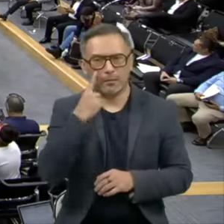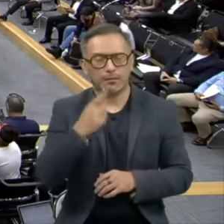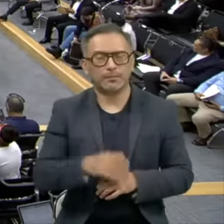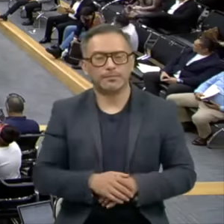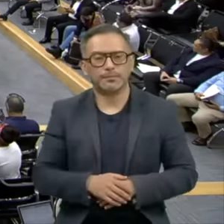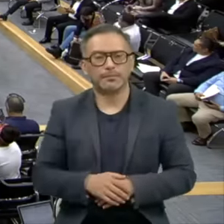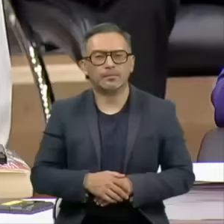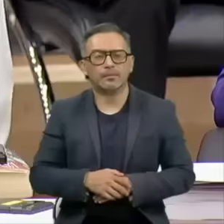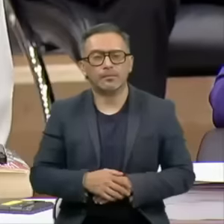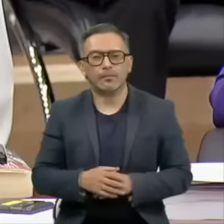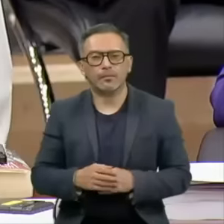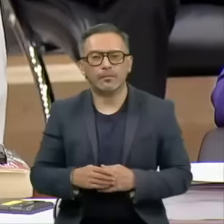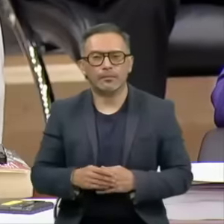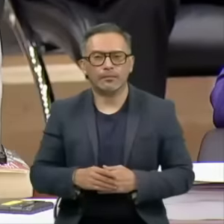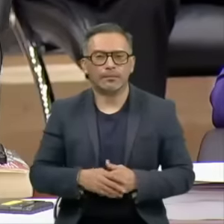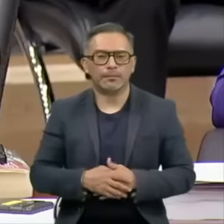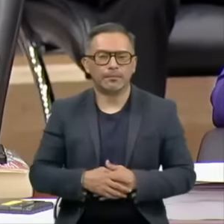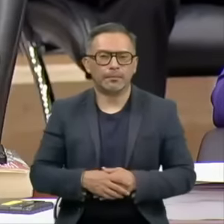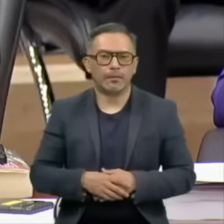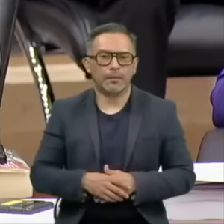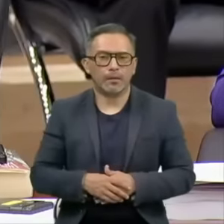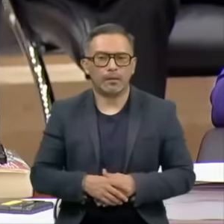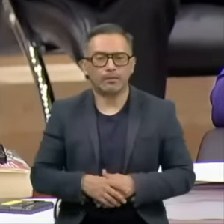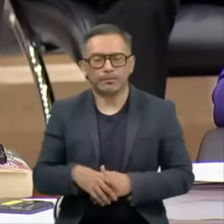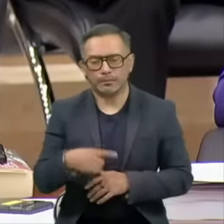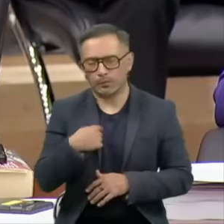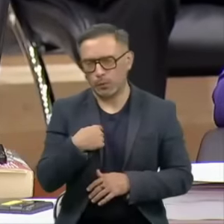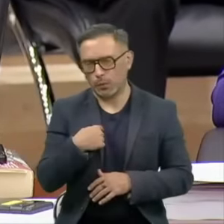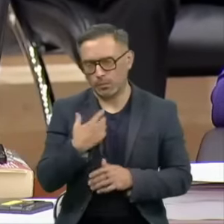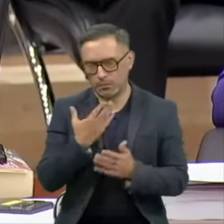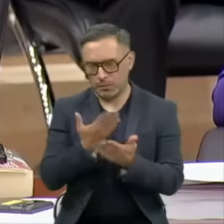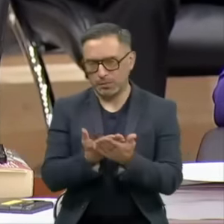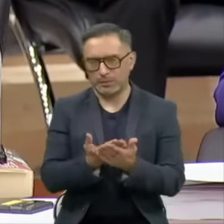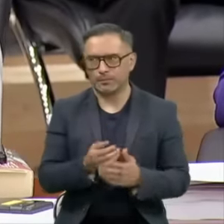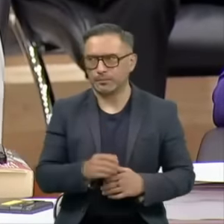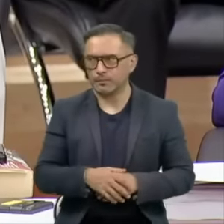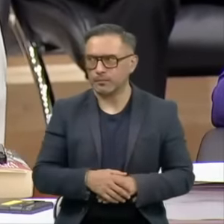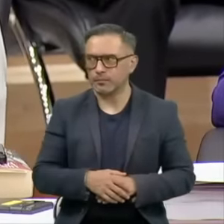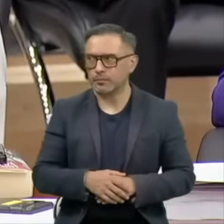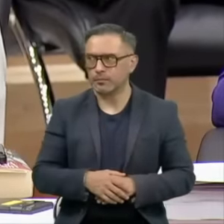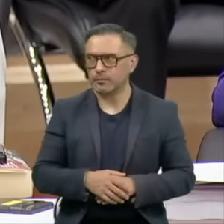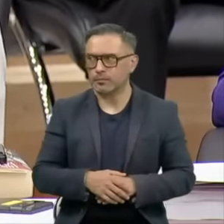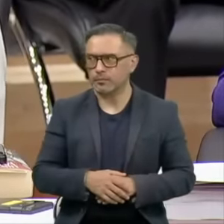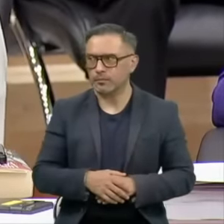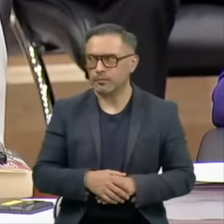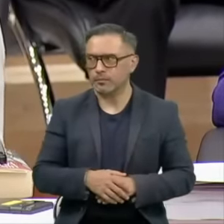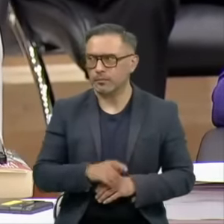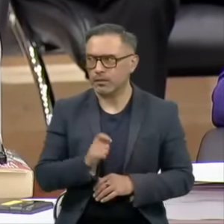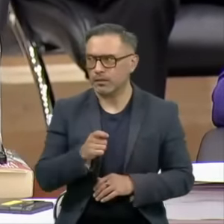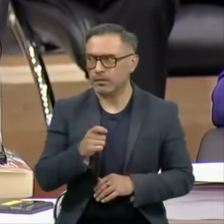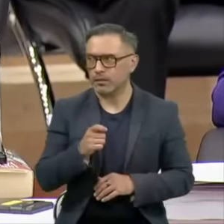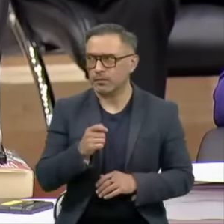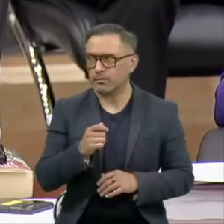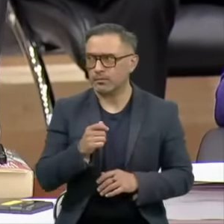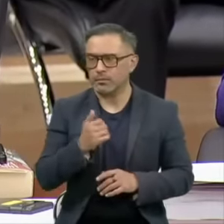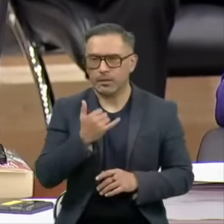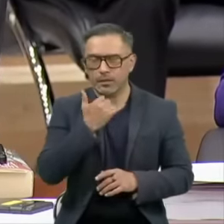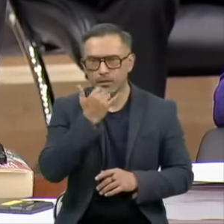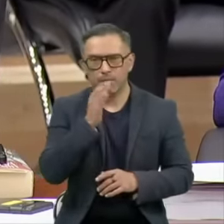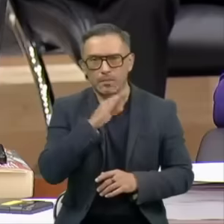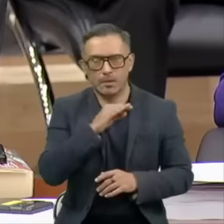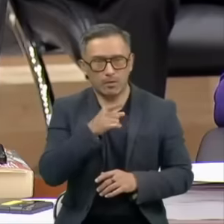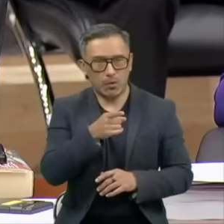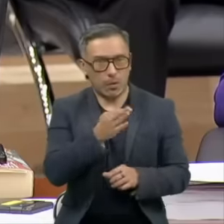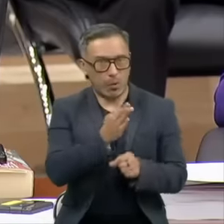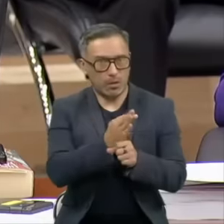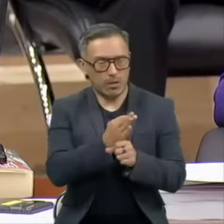yo estoy planteando que es incorrecto sacarse de la manga un criterio de